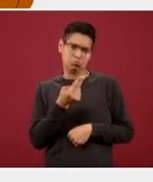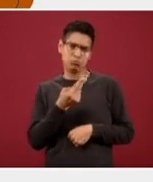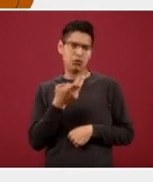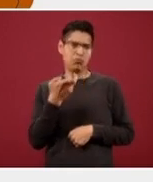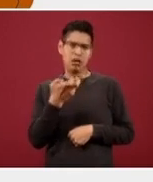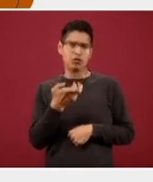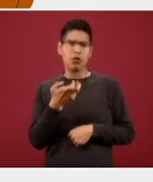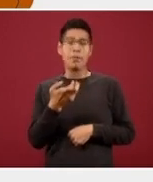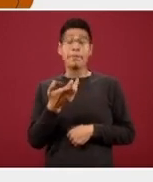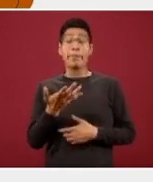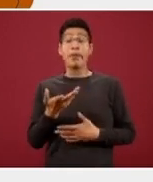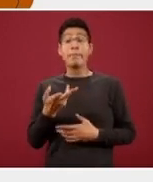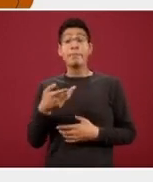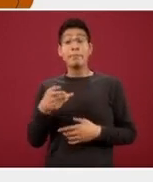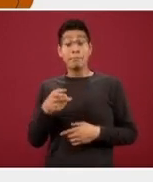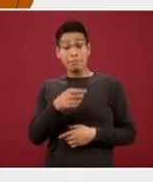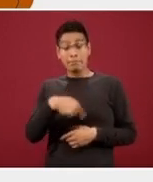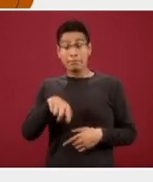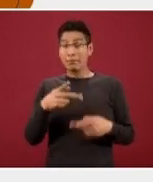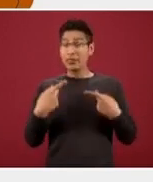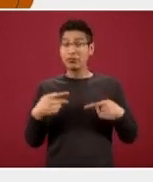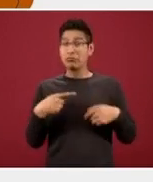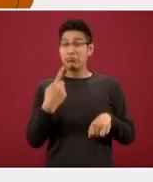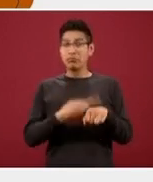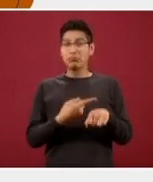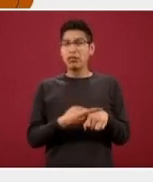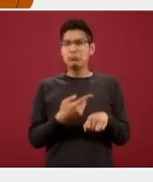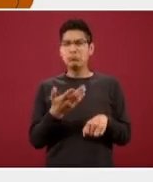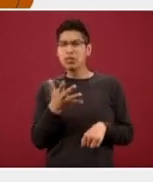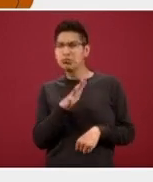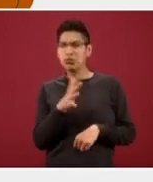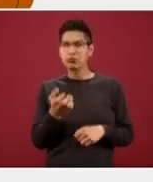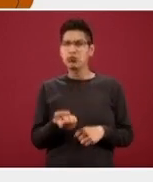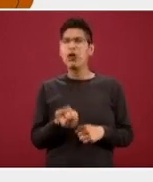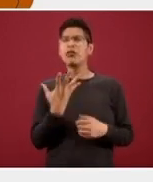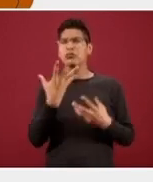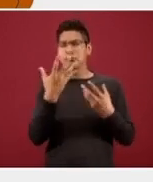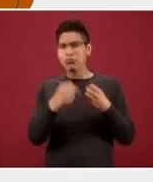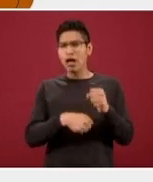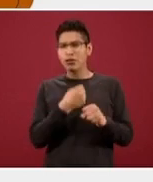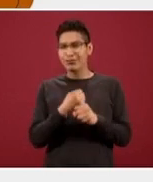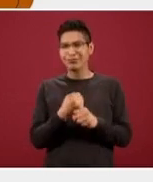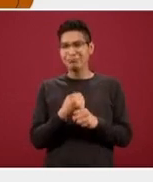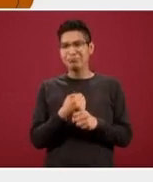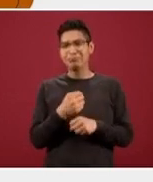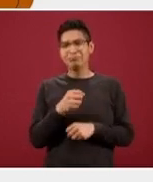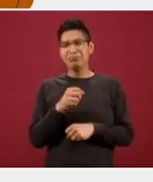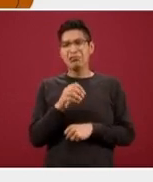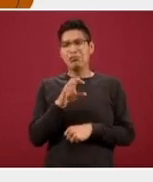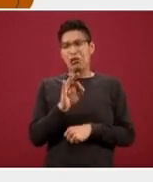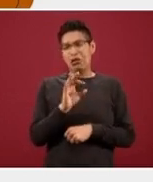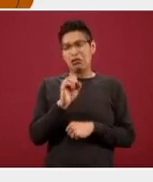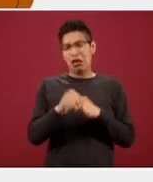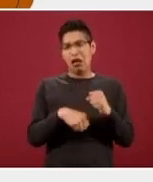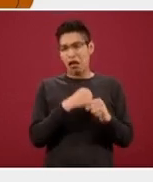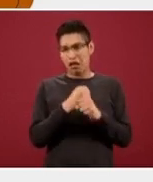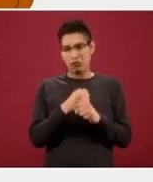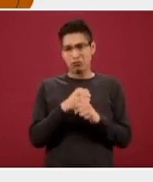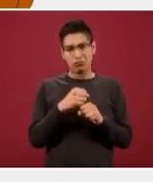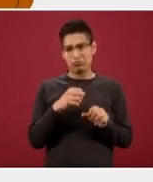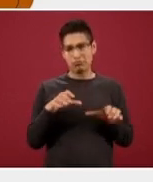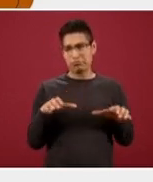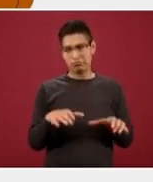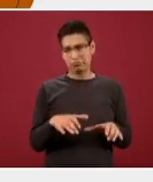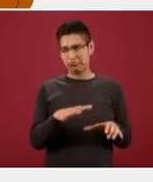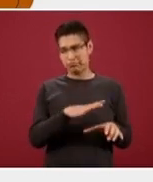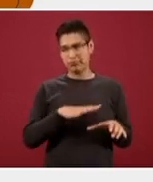casos, que es de 40 años, y pues vamos dando y caracterizando también entonces a toda la